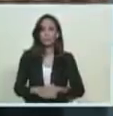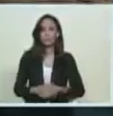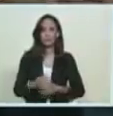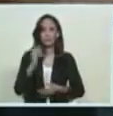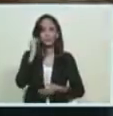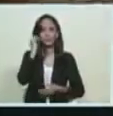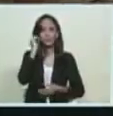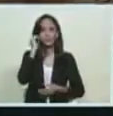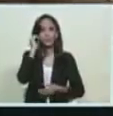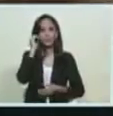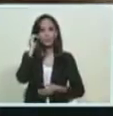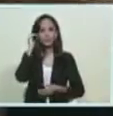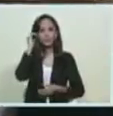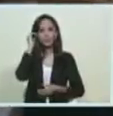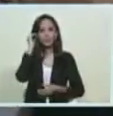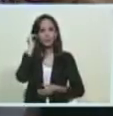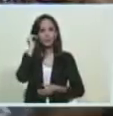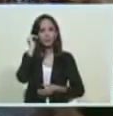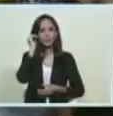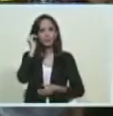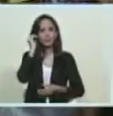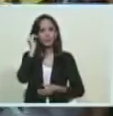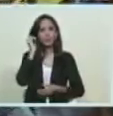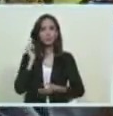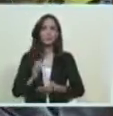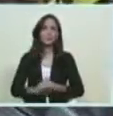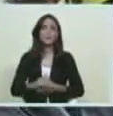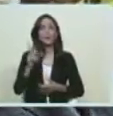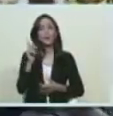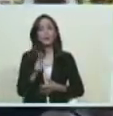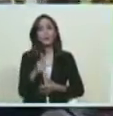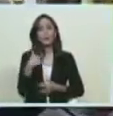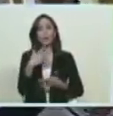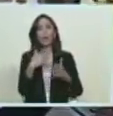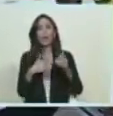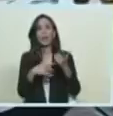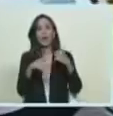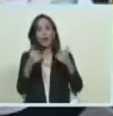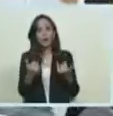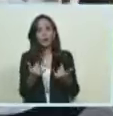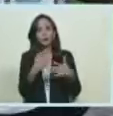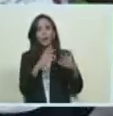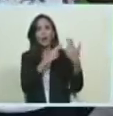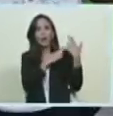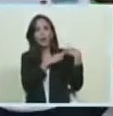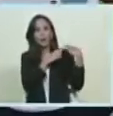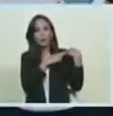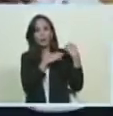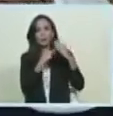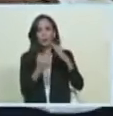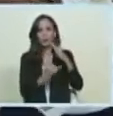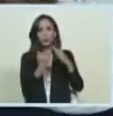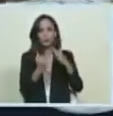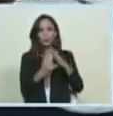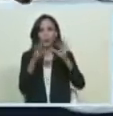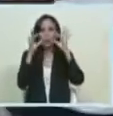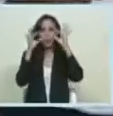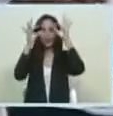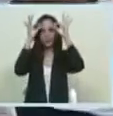Bueno, también nos encontramos con el vocero institucional del Liceo Andrés Bello, quienes están